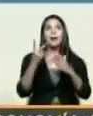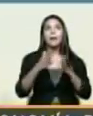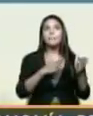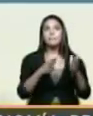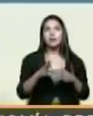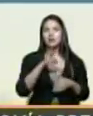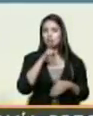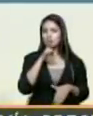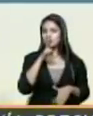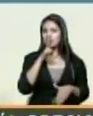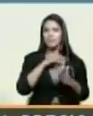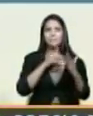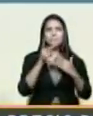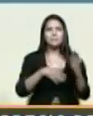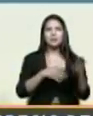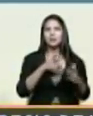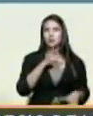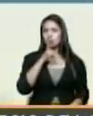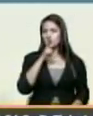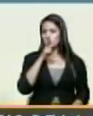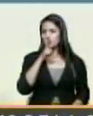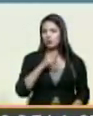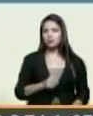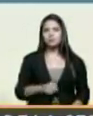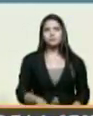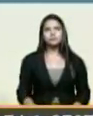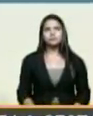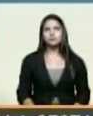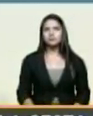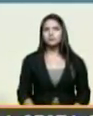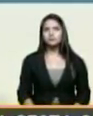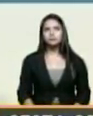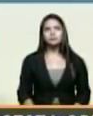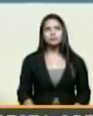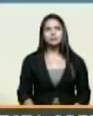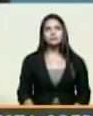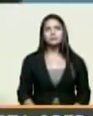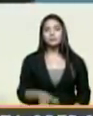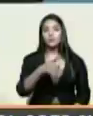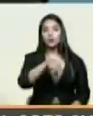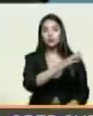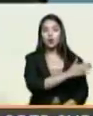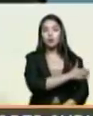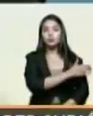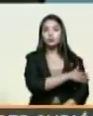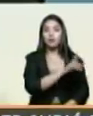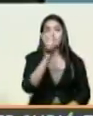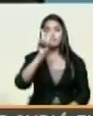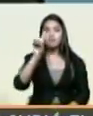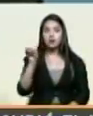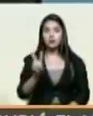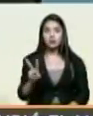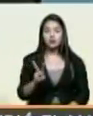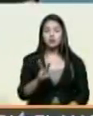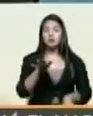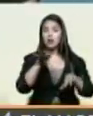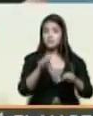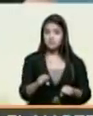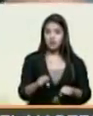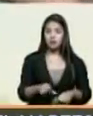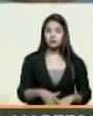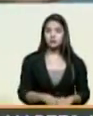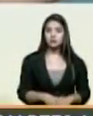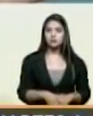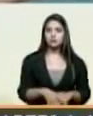tan macabro, tan perverso, tan vulgar por parte de la derecha venezolana y de sus amos imperiales,